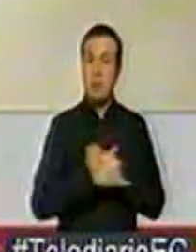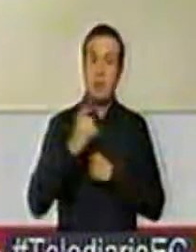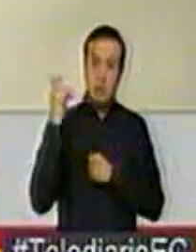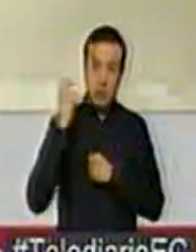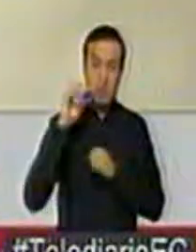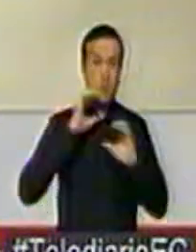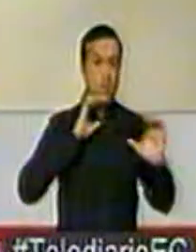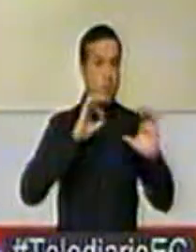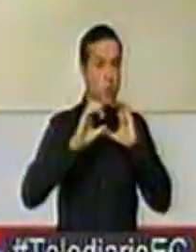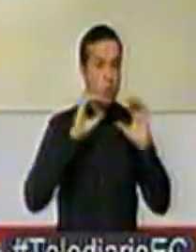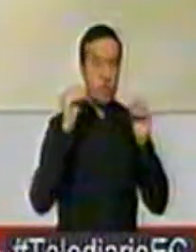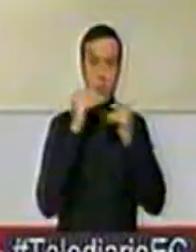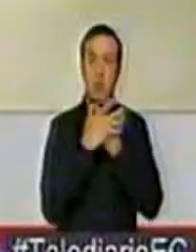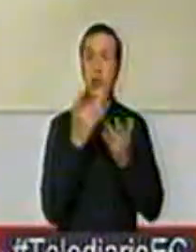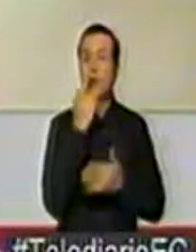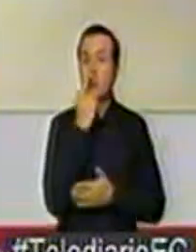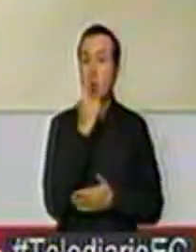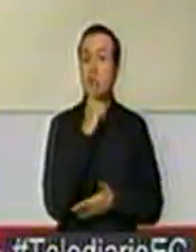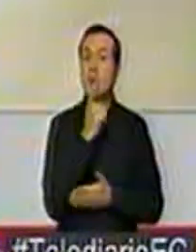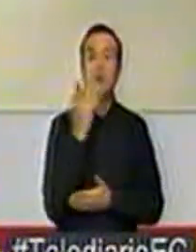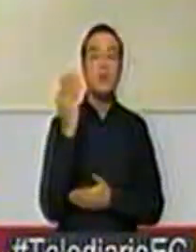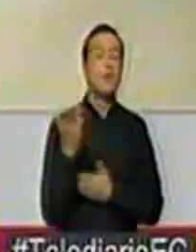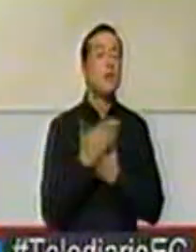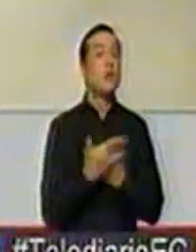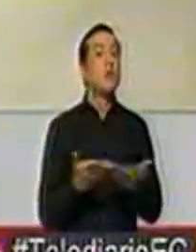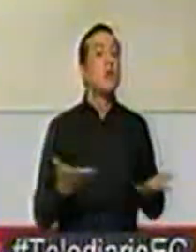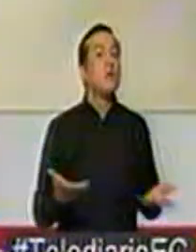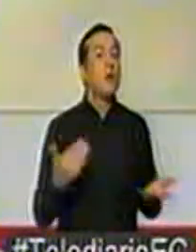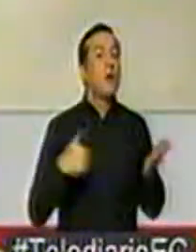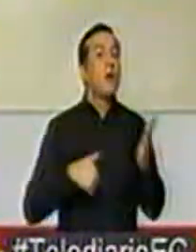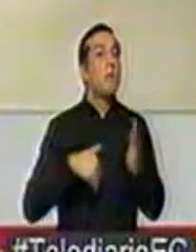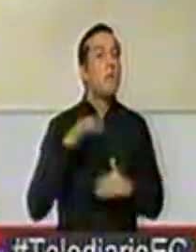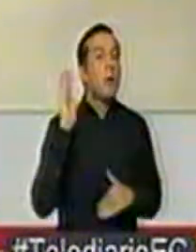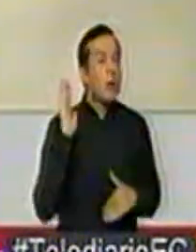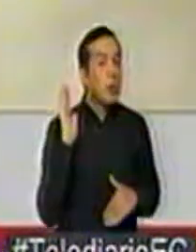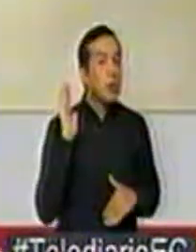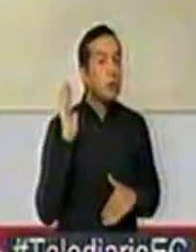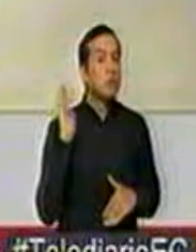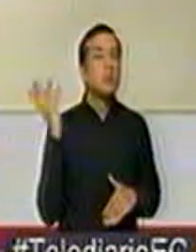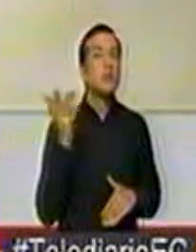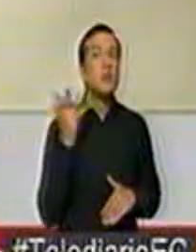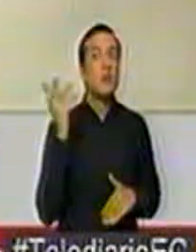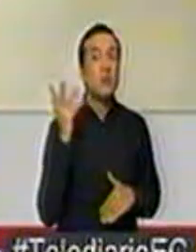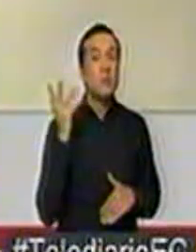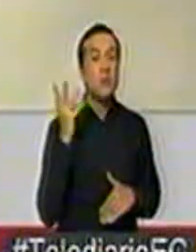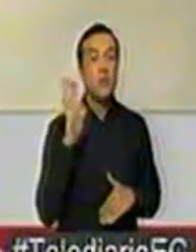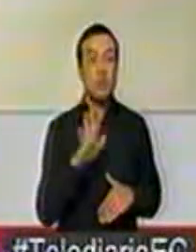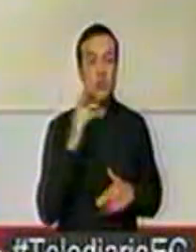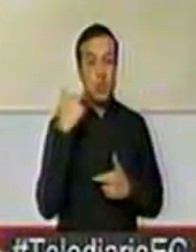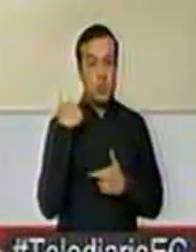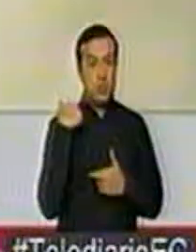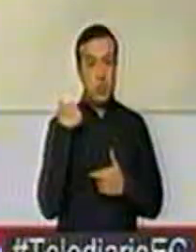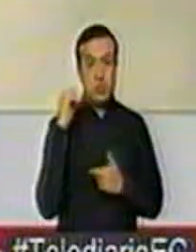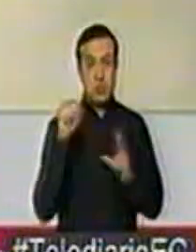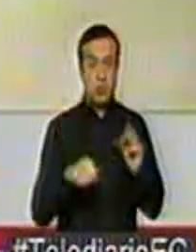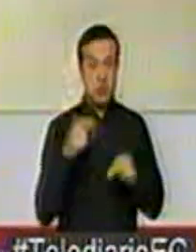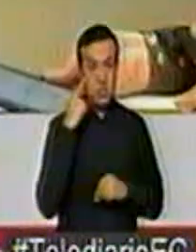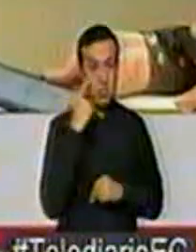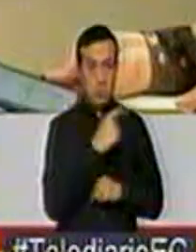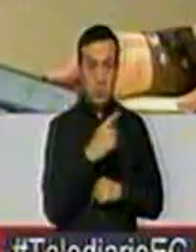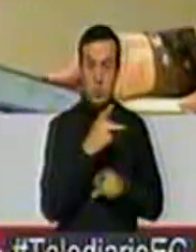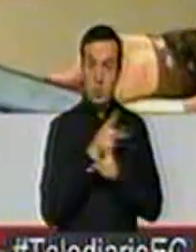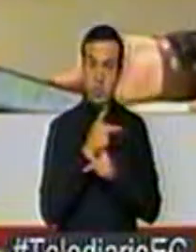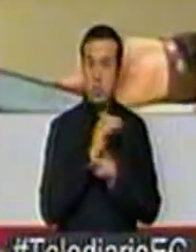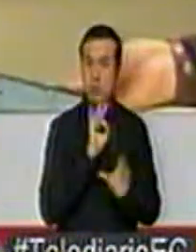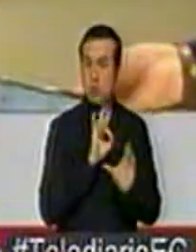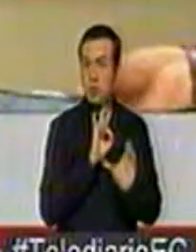conversar, develar los intereses. ¿Qué hay detrás de esto? Más allá de restarle o eliminarle las competencias dentro del Consejo de Participación. Hasta